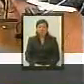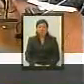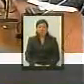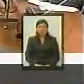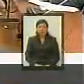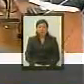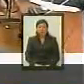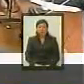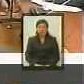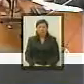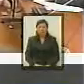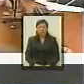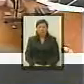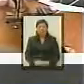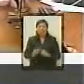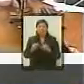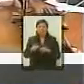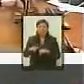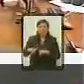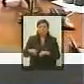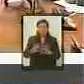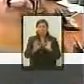eh Por